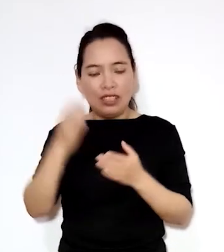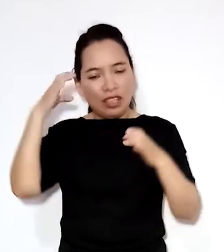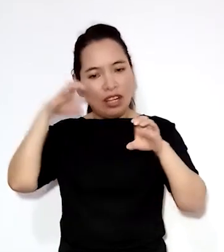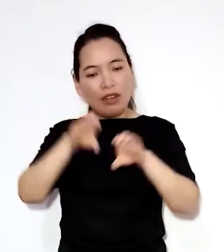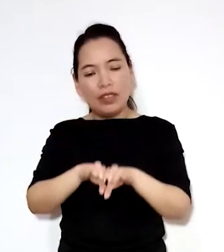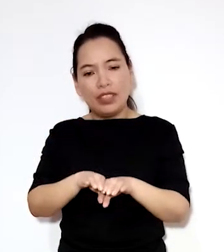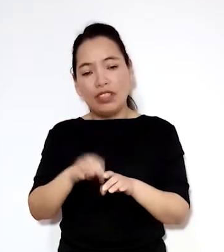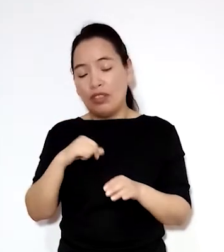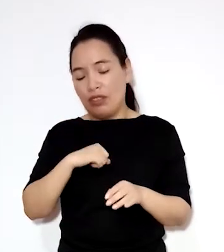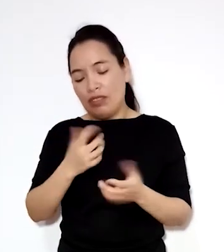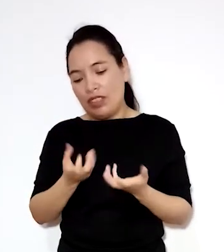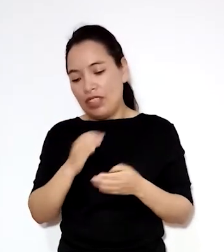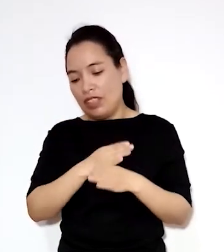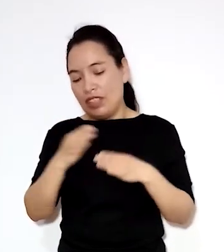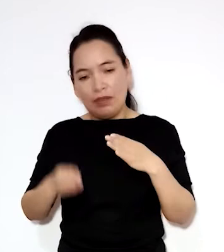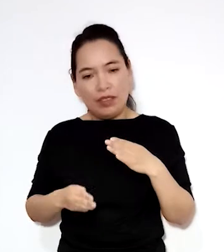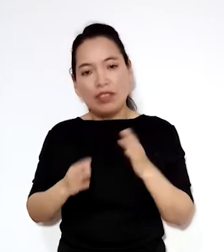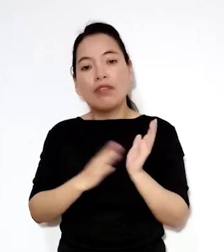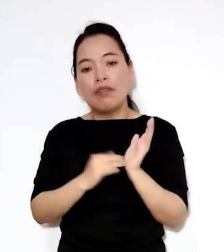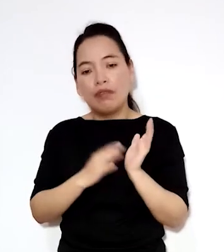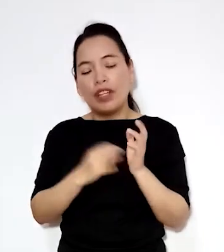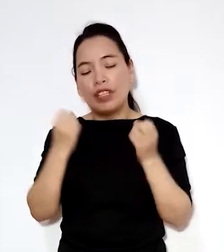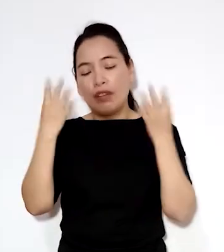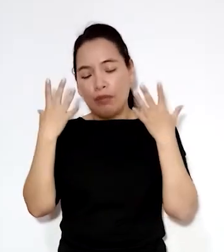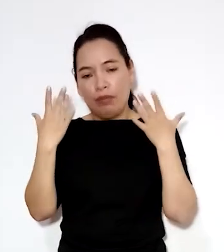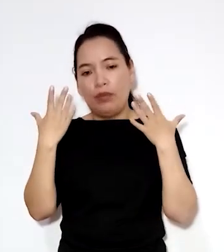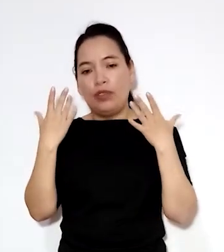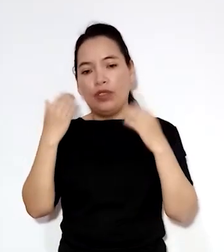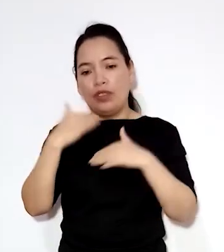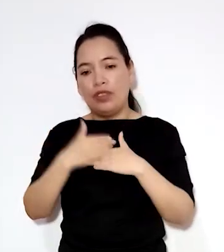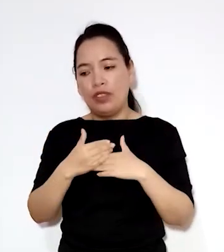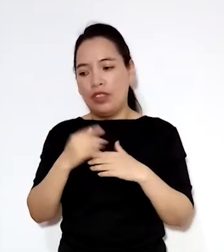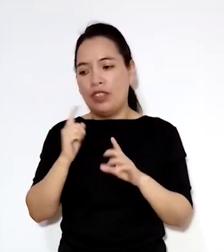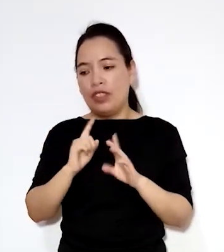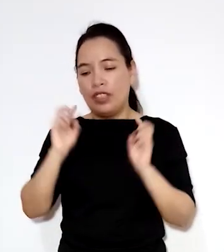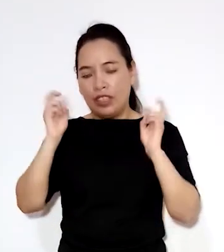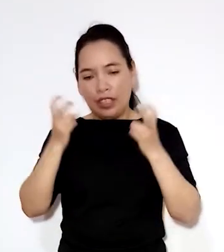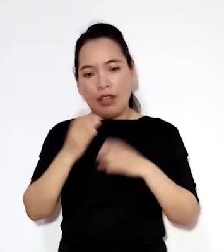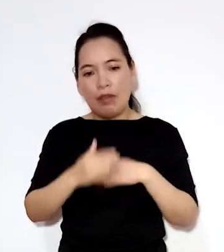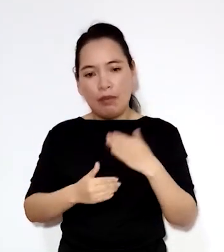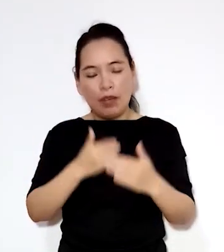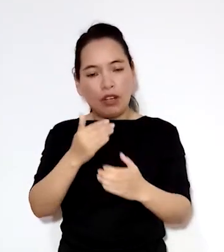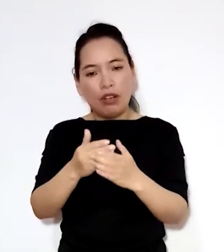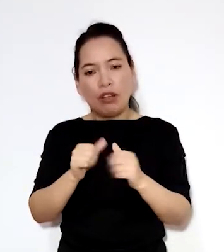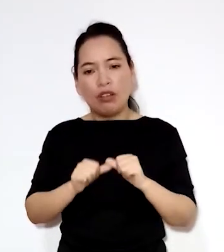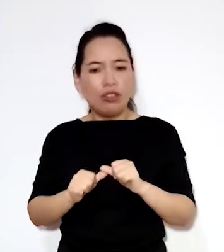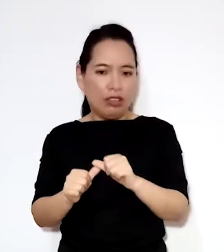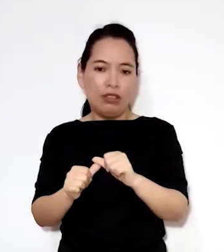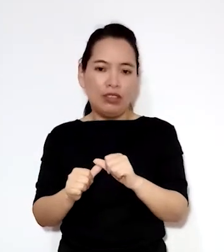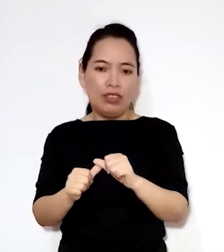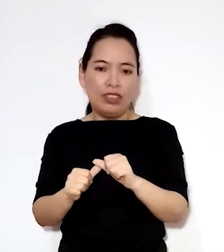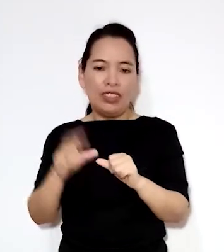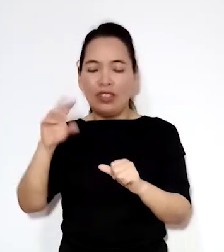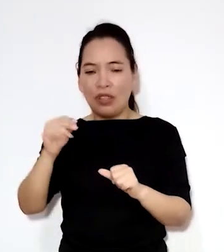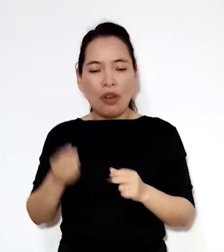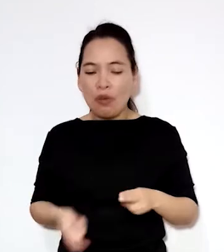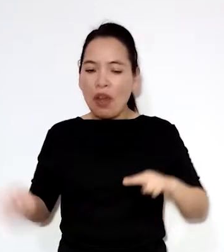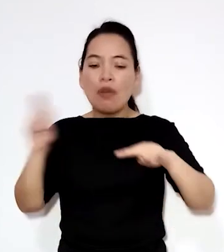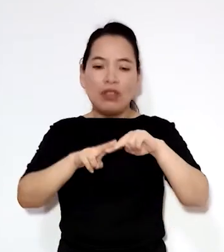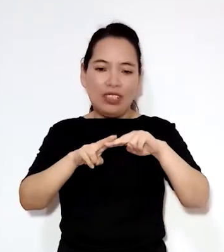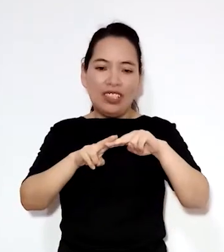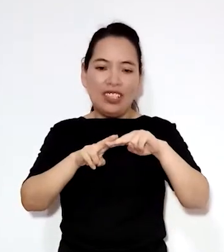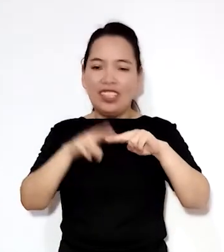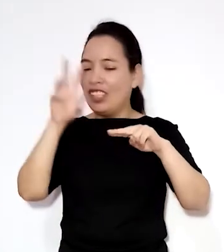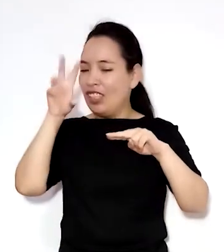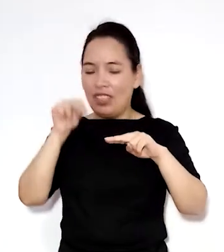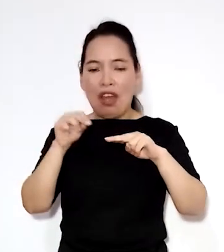y la convención todavía no está ahí. Y con eso quiero terminar. Todavía nos hace falta muchísimo para realmente tener la convención,